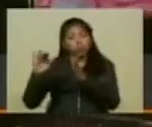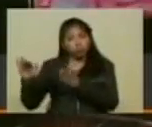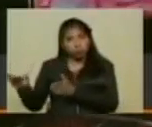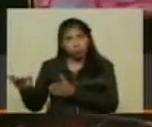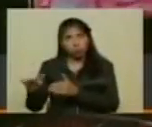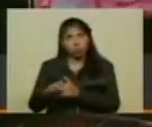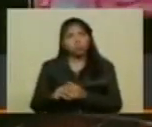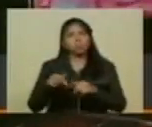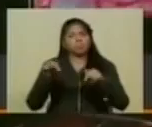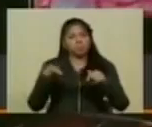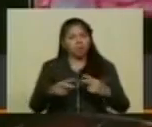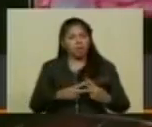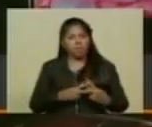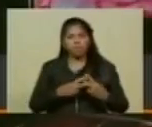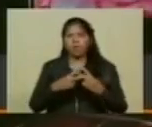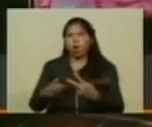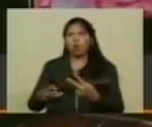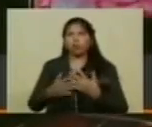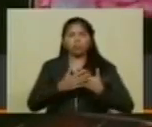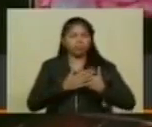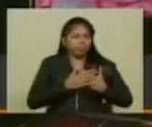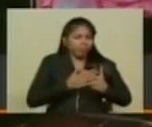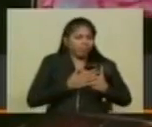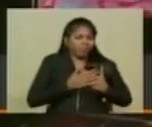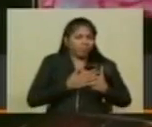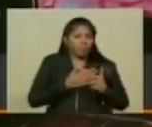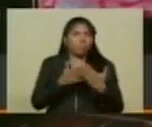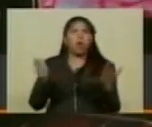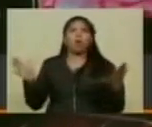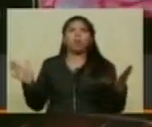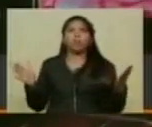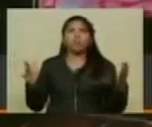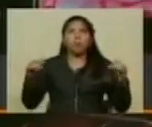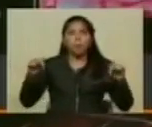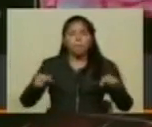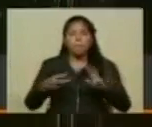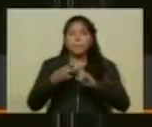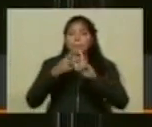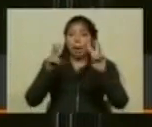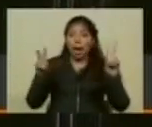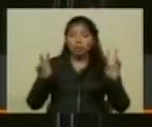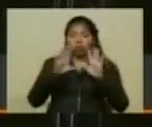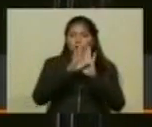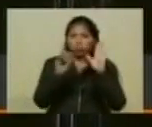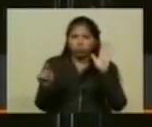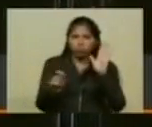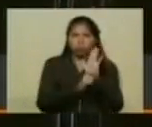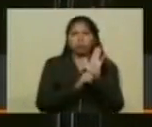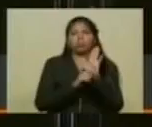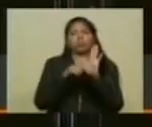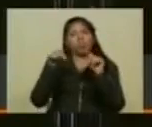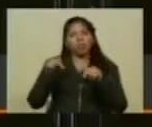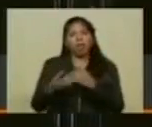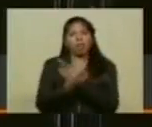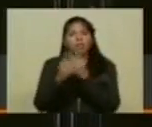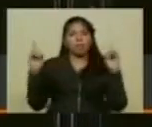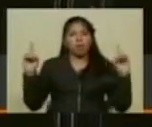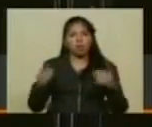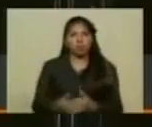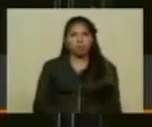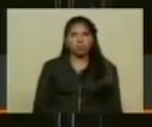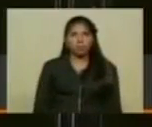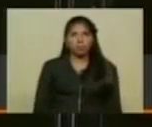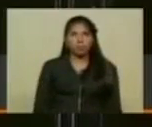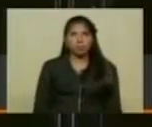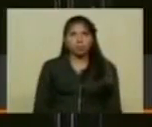la voluntad de paz, la constitución y el camino de la democracia.